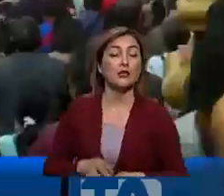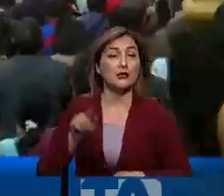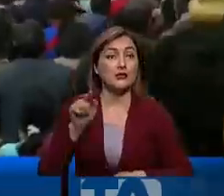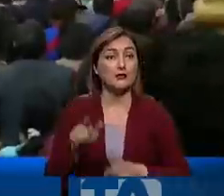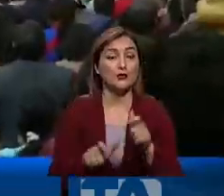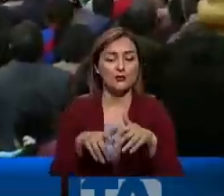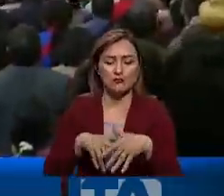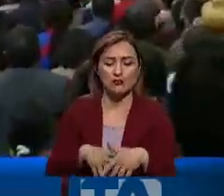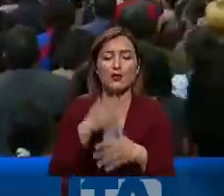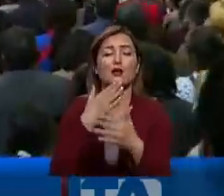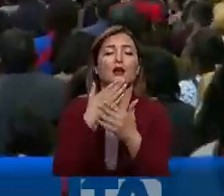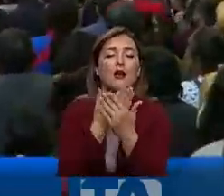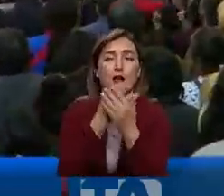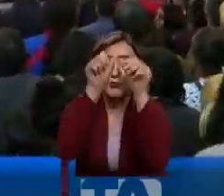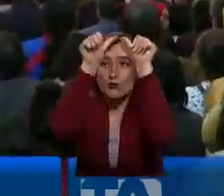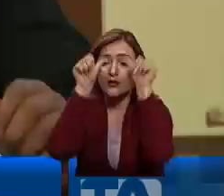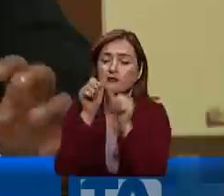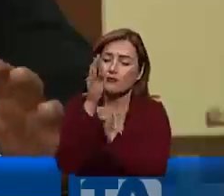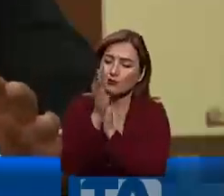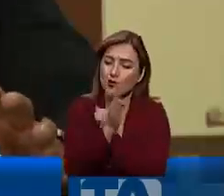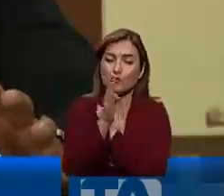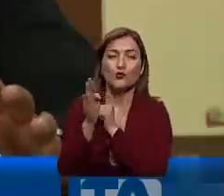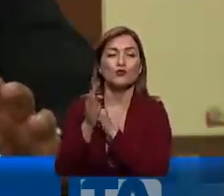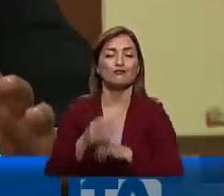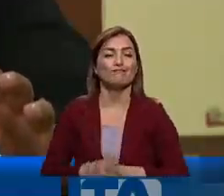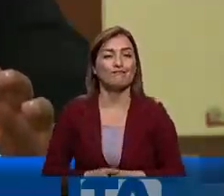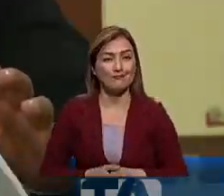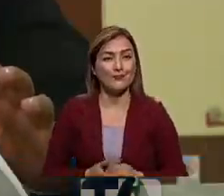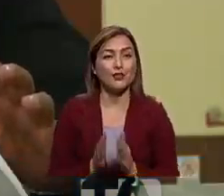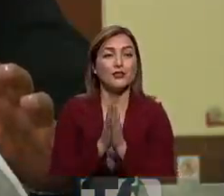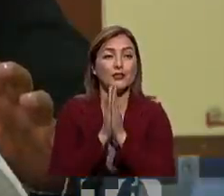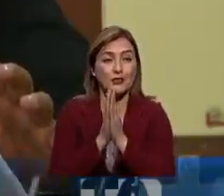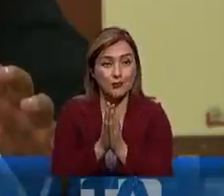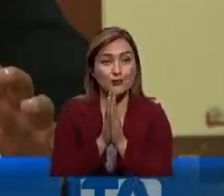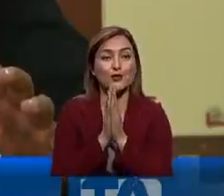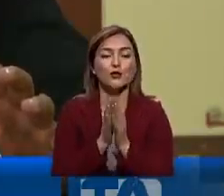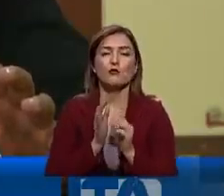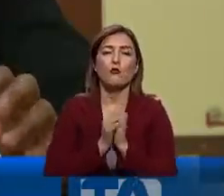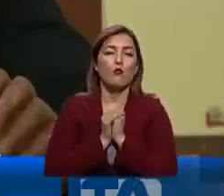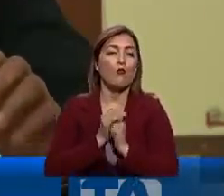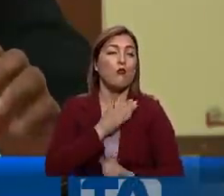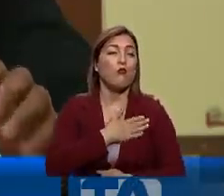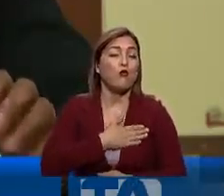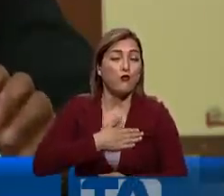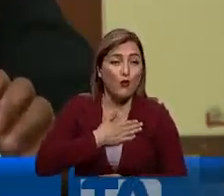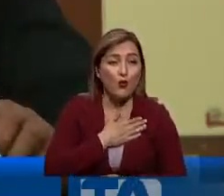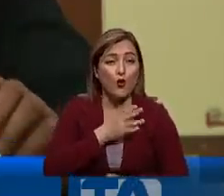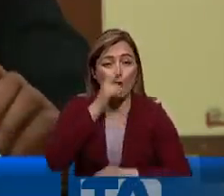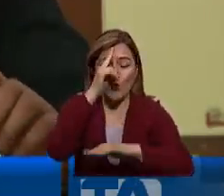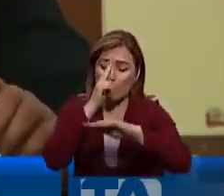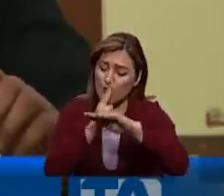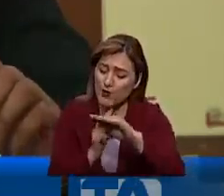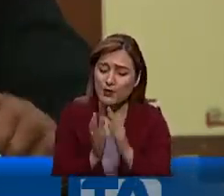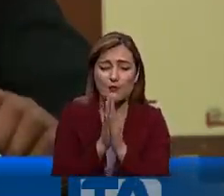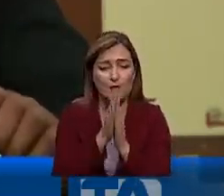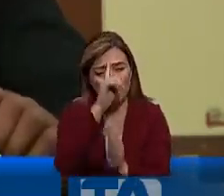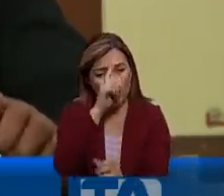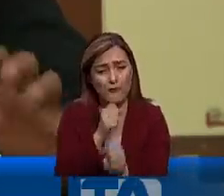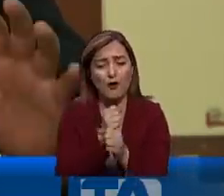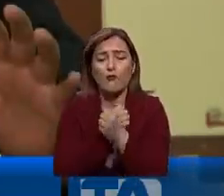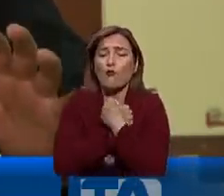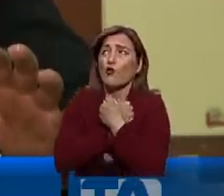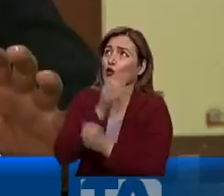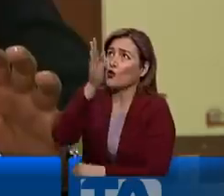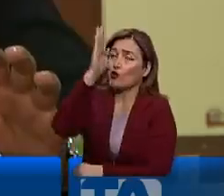agradecían a la Virgen por las bendiciones recibidas. Les pedimos encarecidamente, con humildad y por fe y por amor a